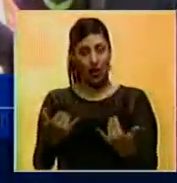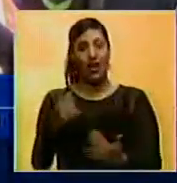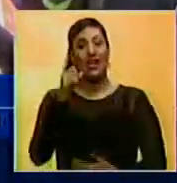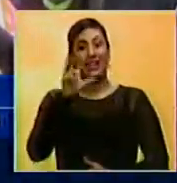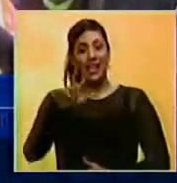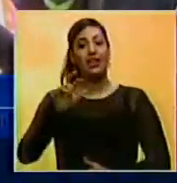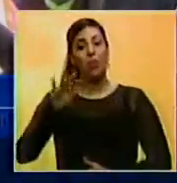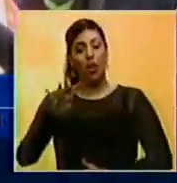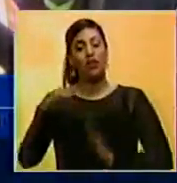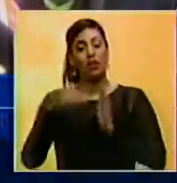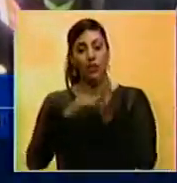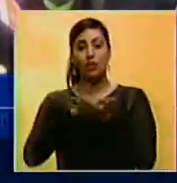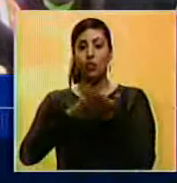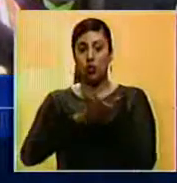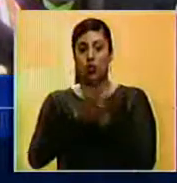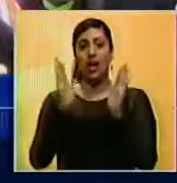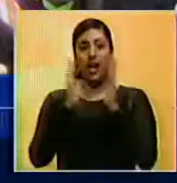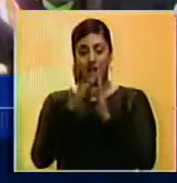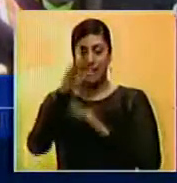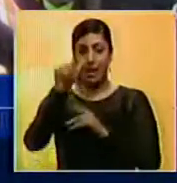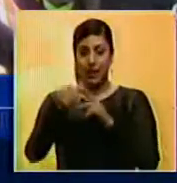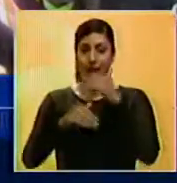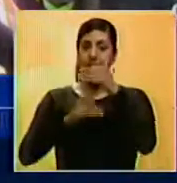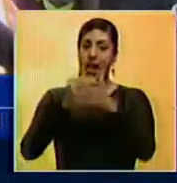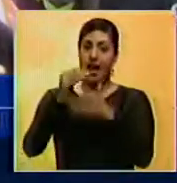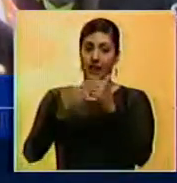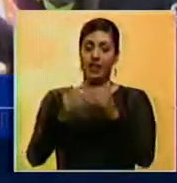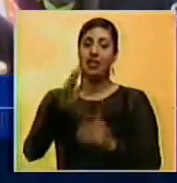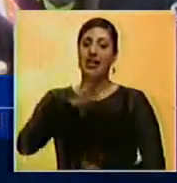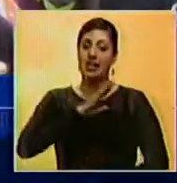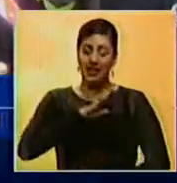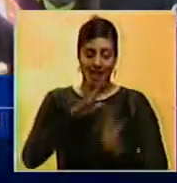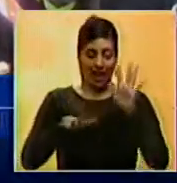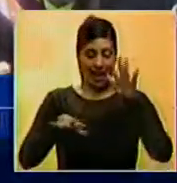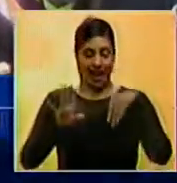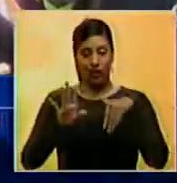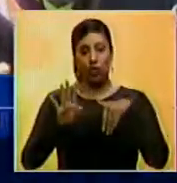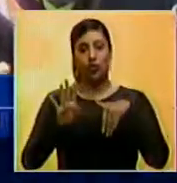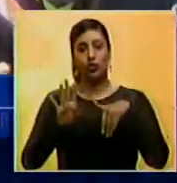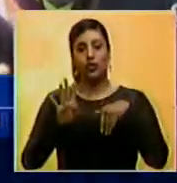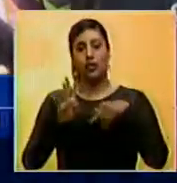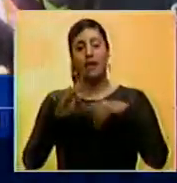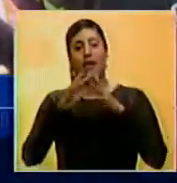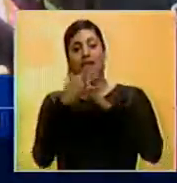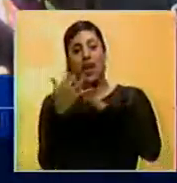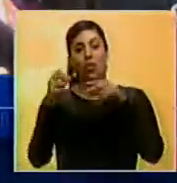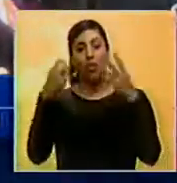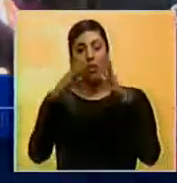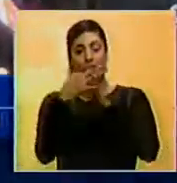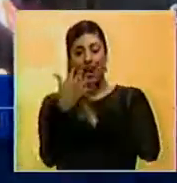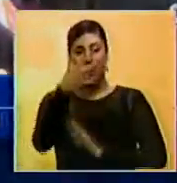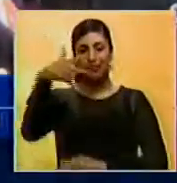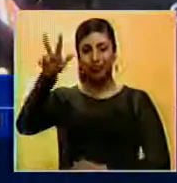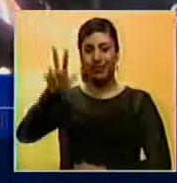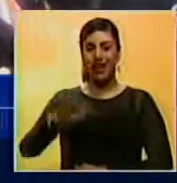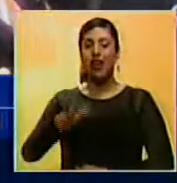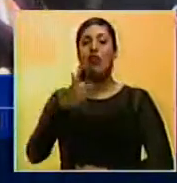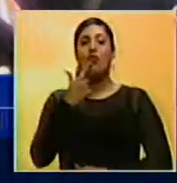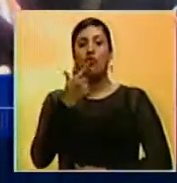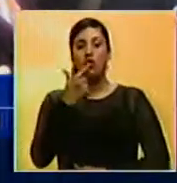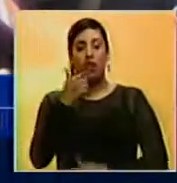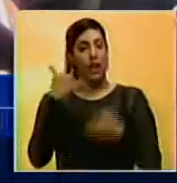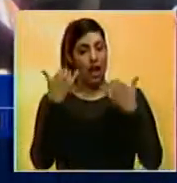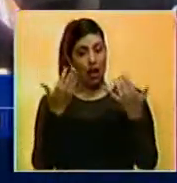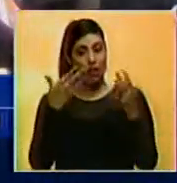34 mil soluciones habitacionales también avanzando tenemos 14 eres varón nuevo tricolor que están también en un